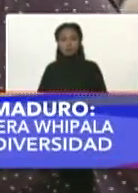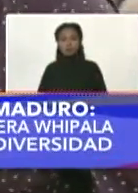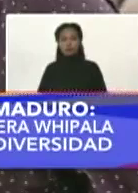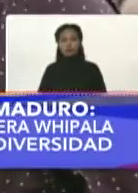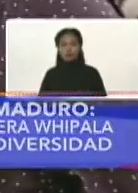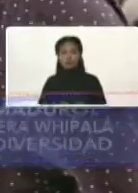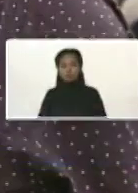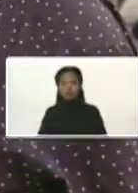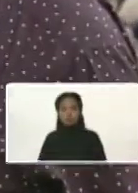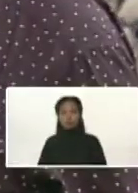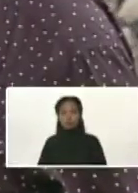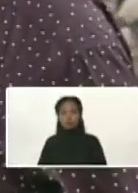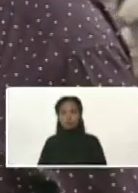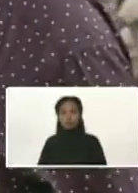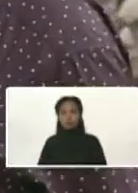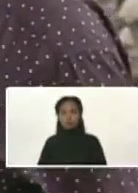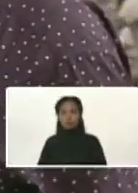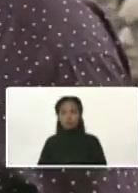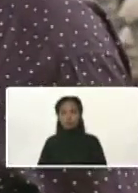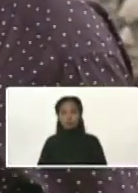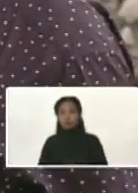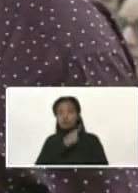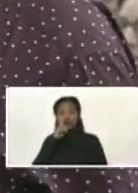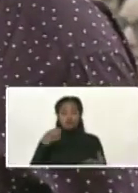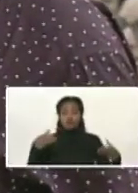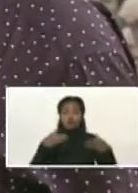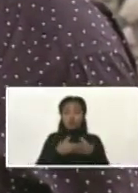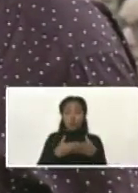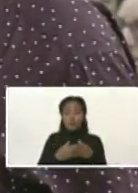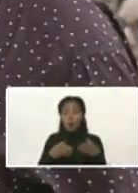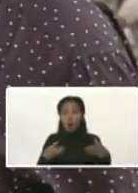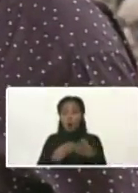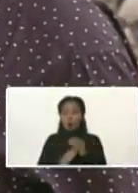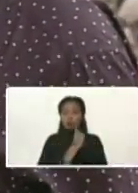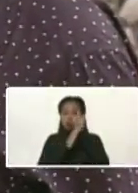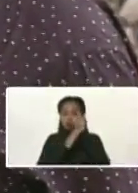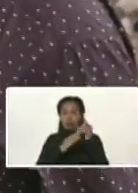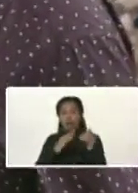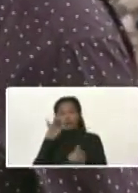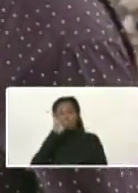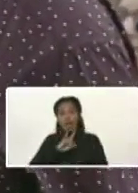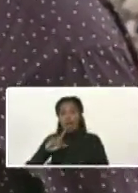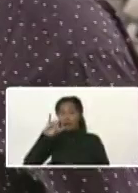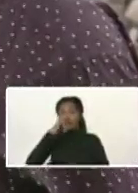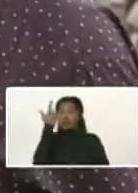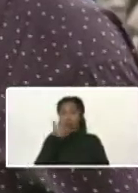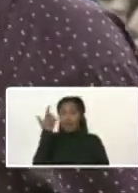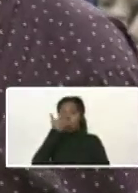toutes les délégations africaines. En nombre de todas las delegaciones africanas.